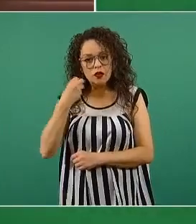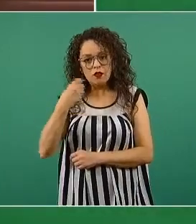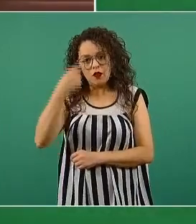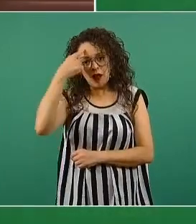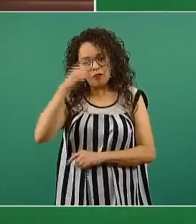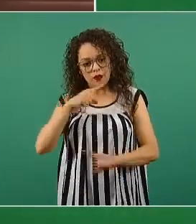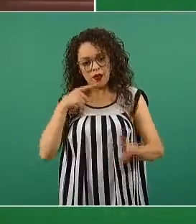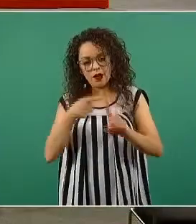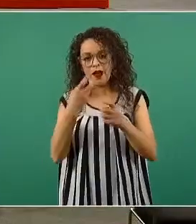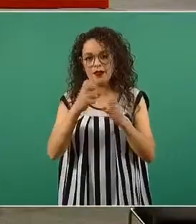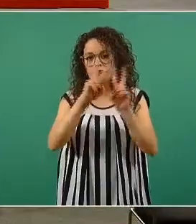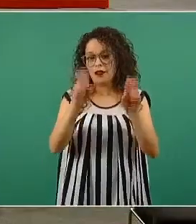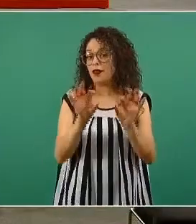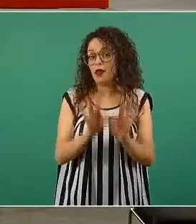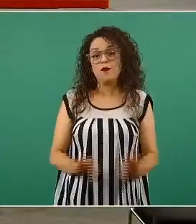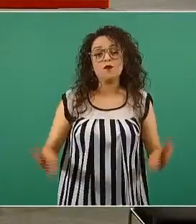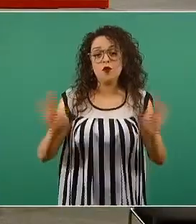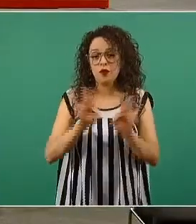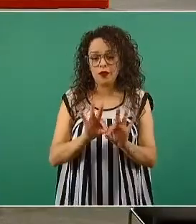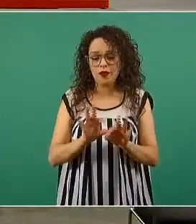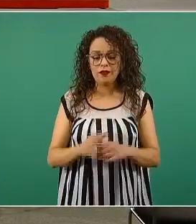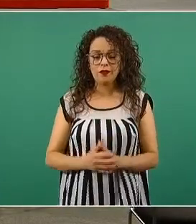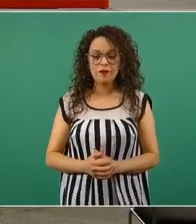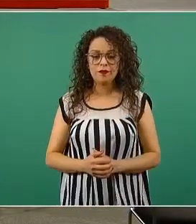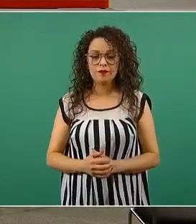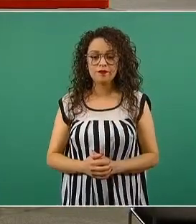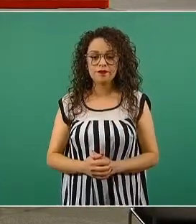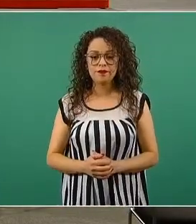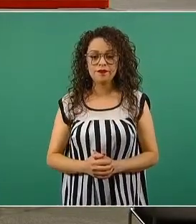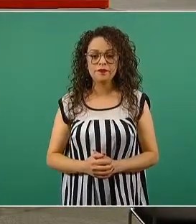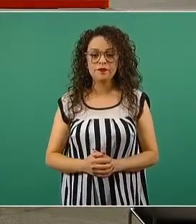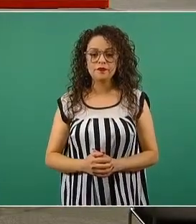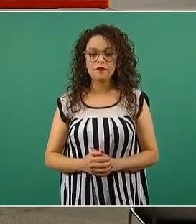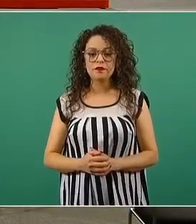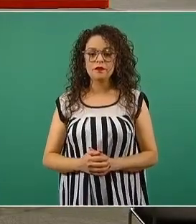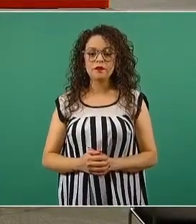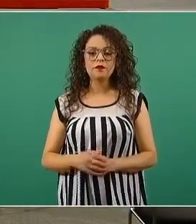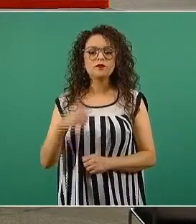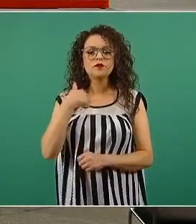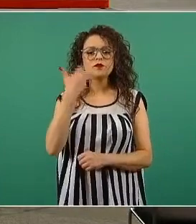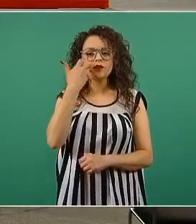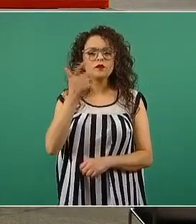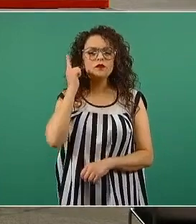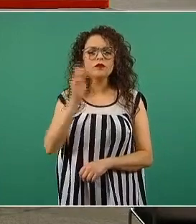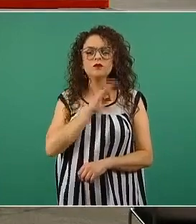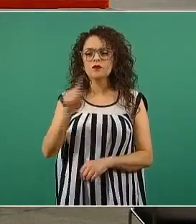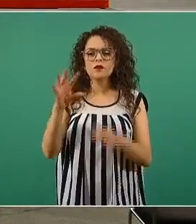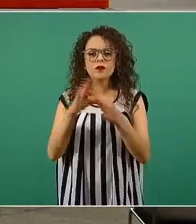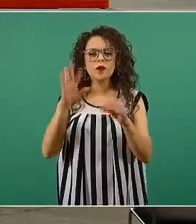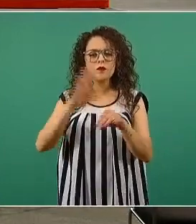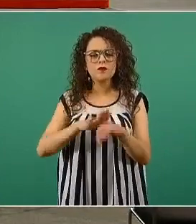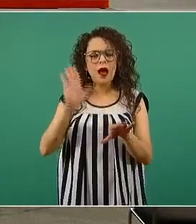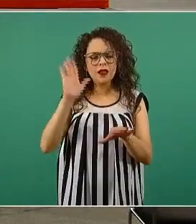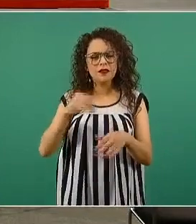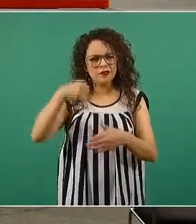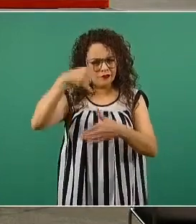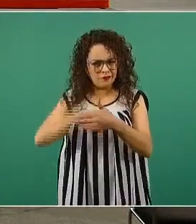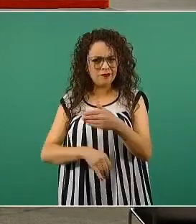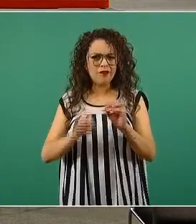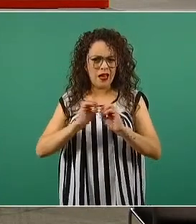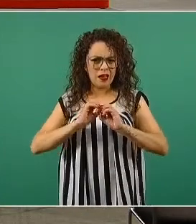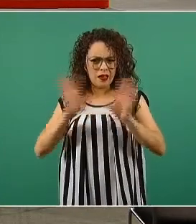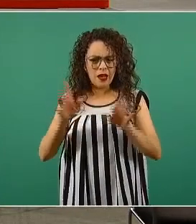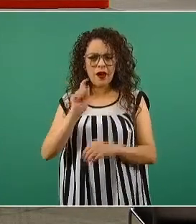importancia. Una de las cosas que me gustaría ver si podías extender un poco más era precisamente en la parte de